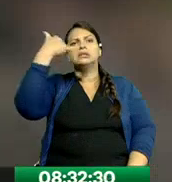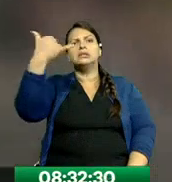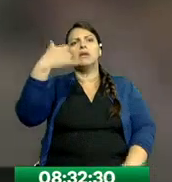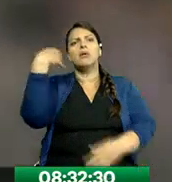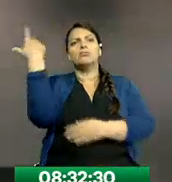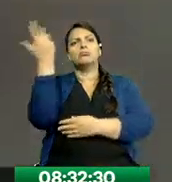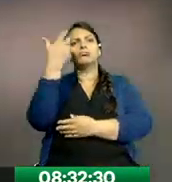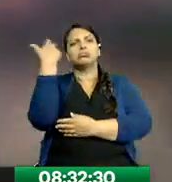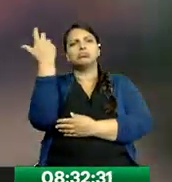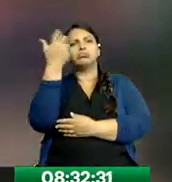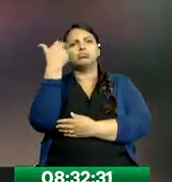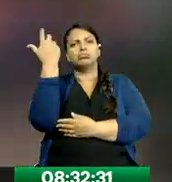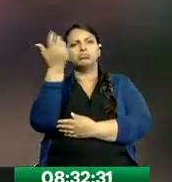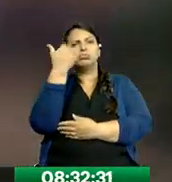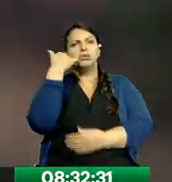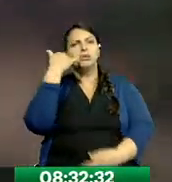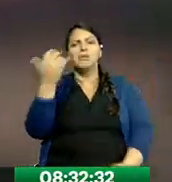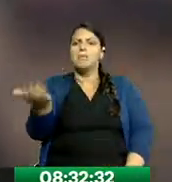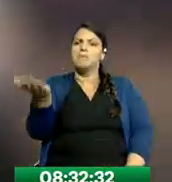una ambulancia.